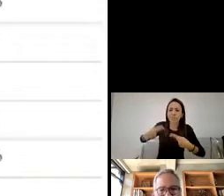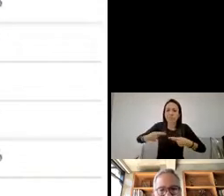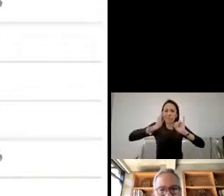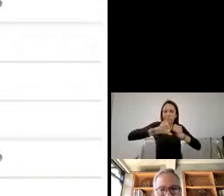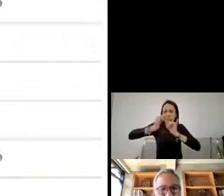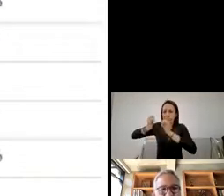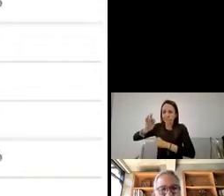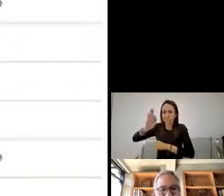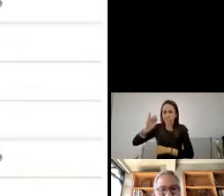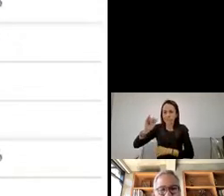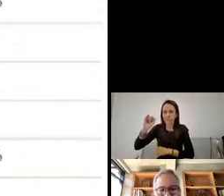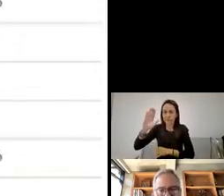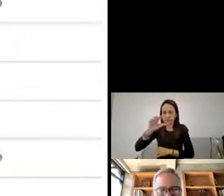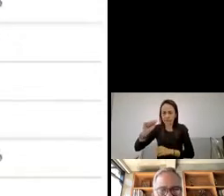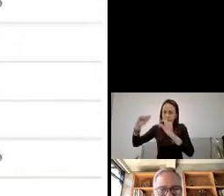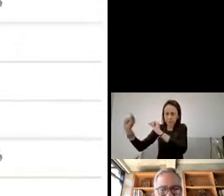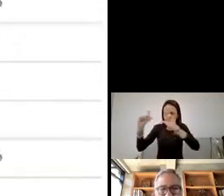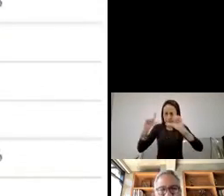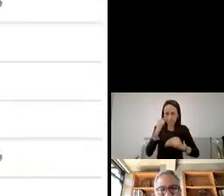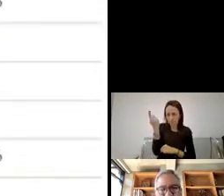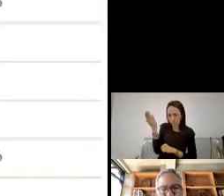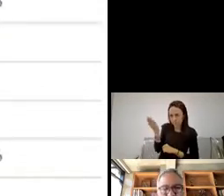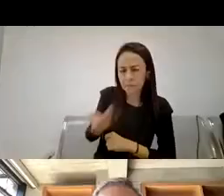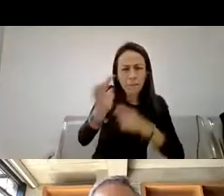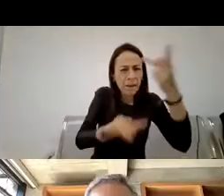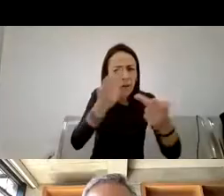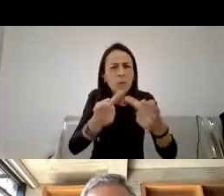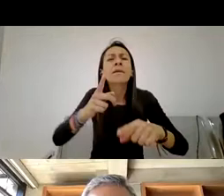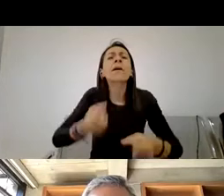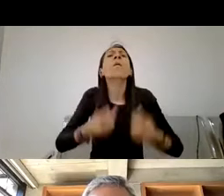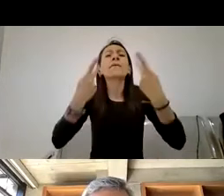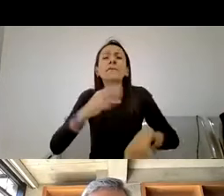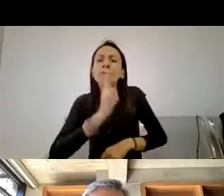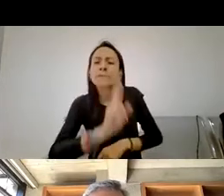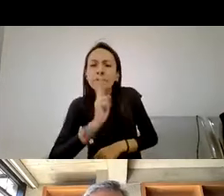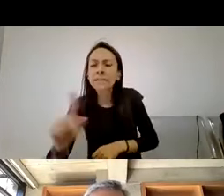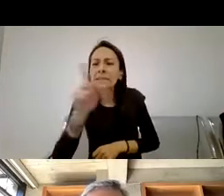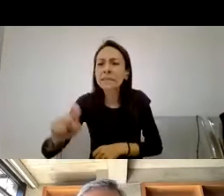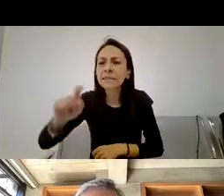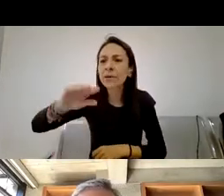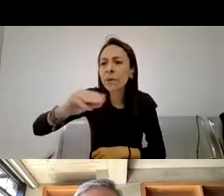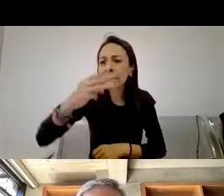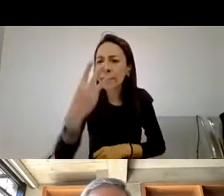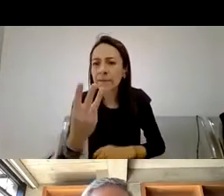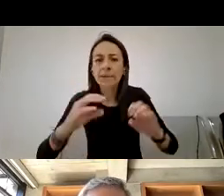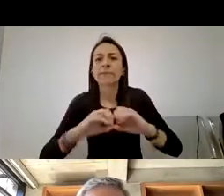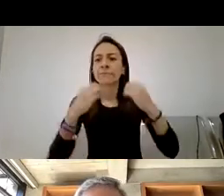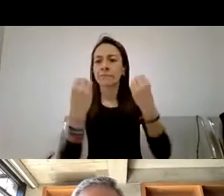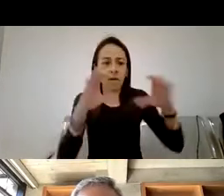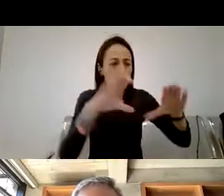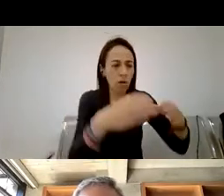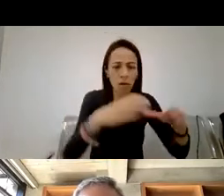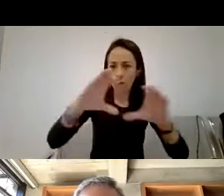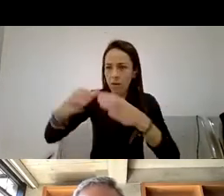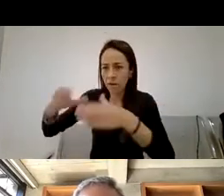que ustedes nos dieron. Contestaron la encuesta 193 organizaciones de la sociedad civil. Pues es